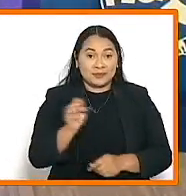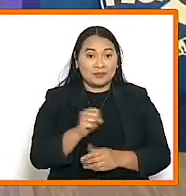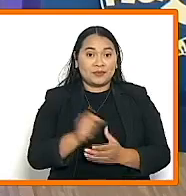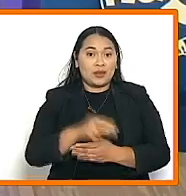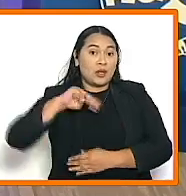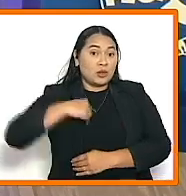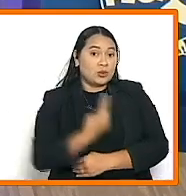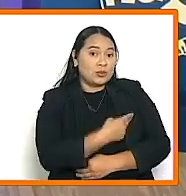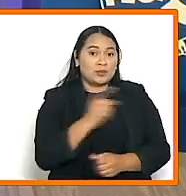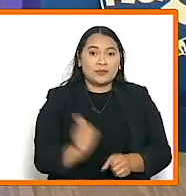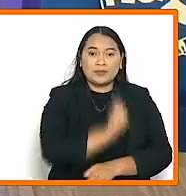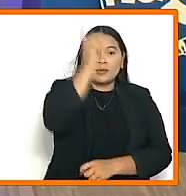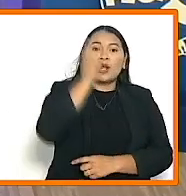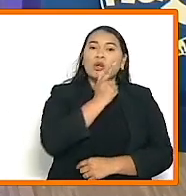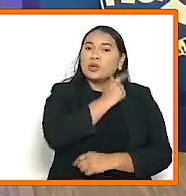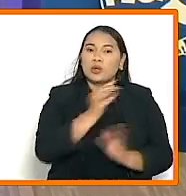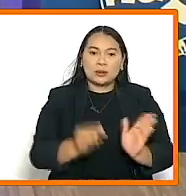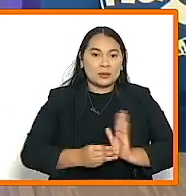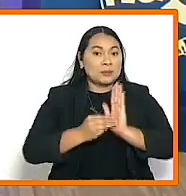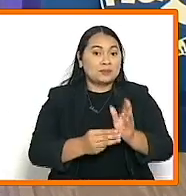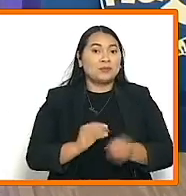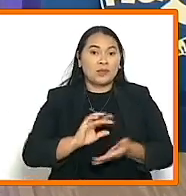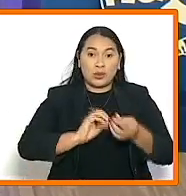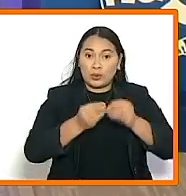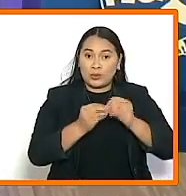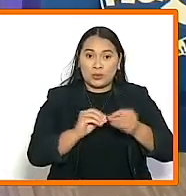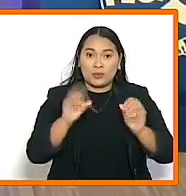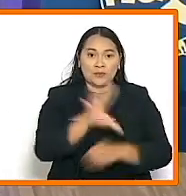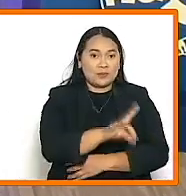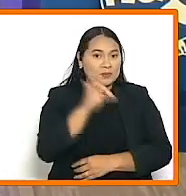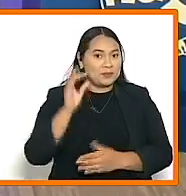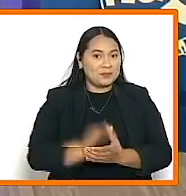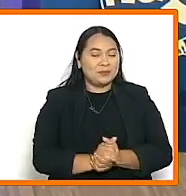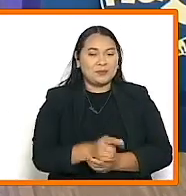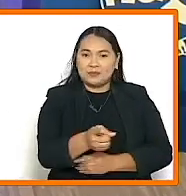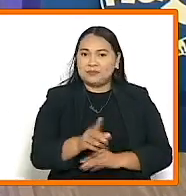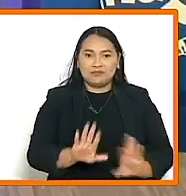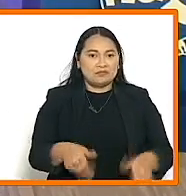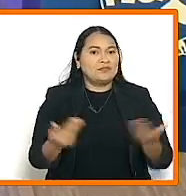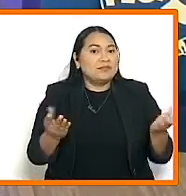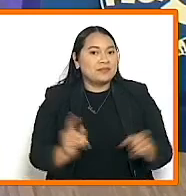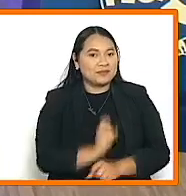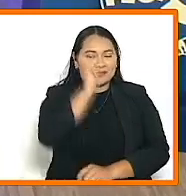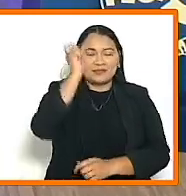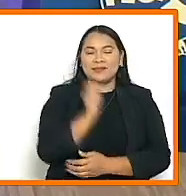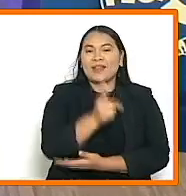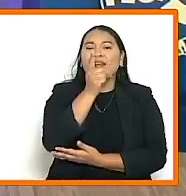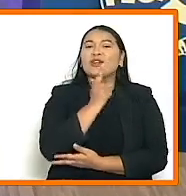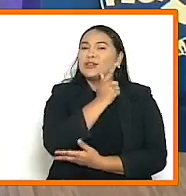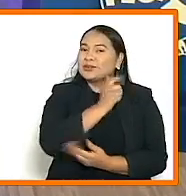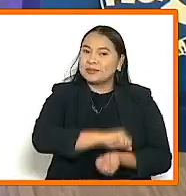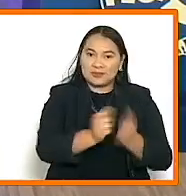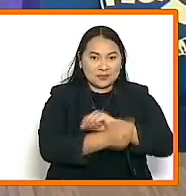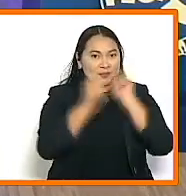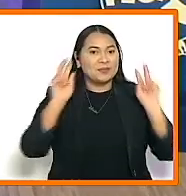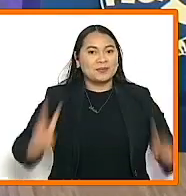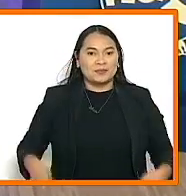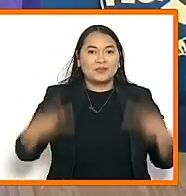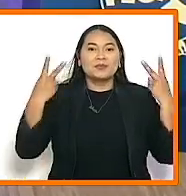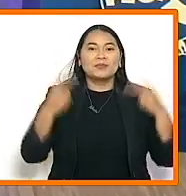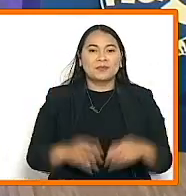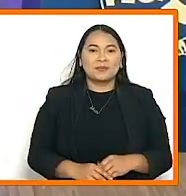línea es que nosotras no ganamos al otro presentándote tus números favorecidos Y vos cómo te la vas a ganar loto te cambia la